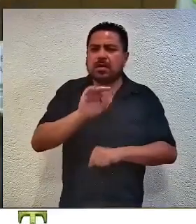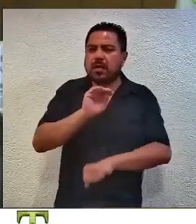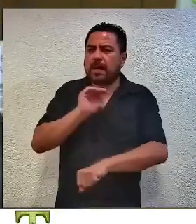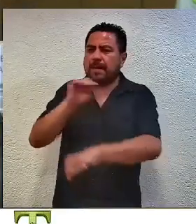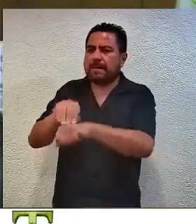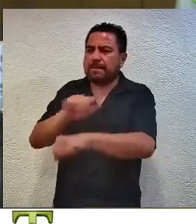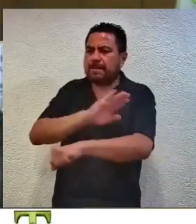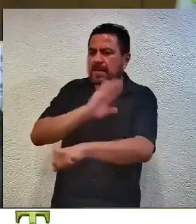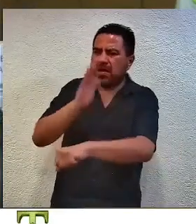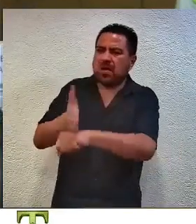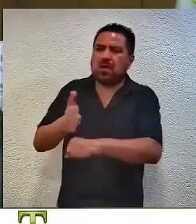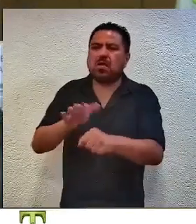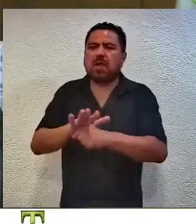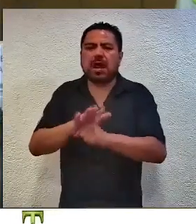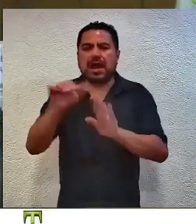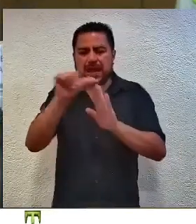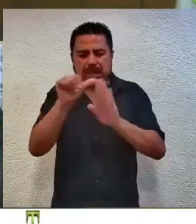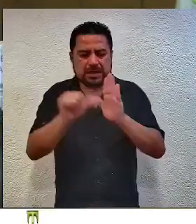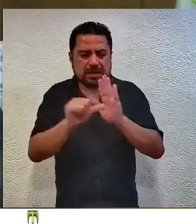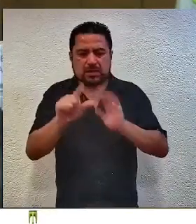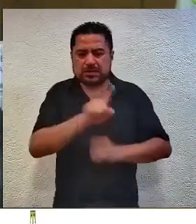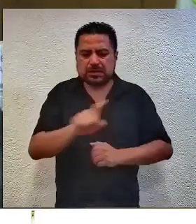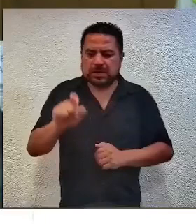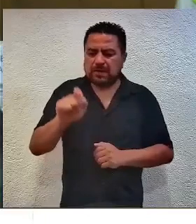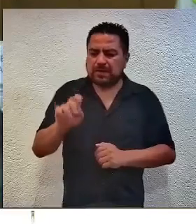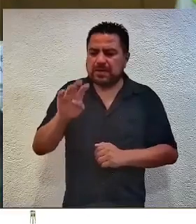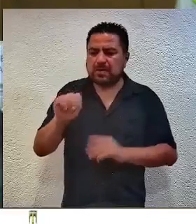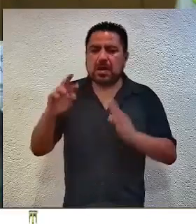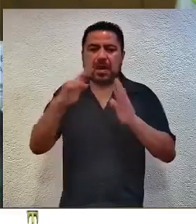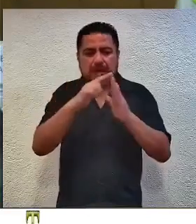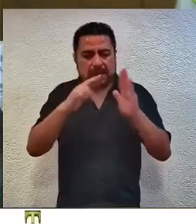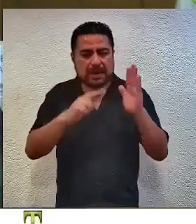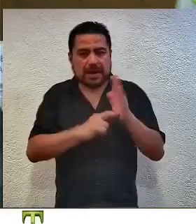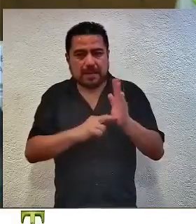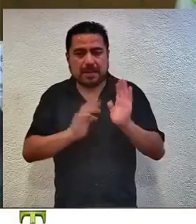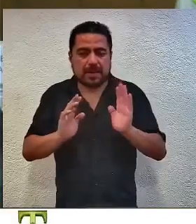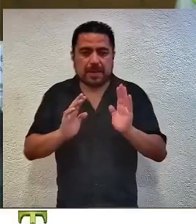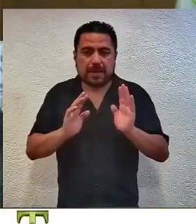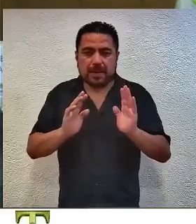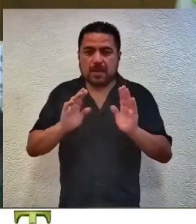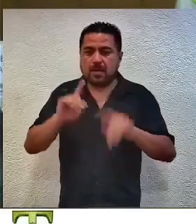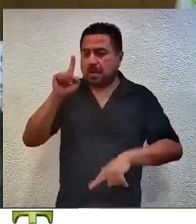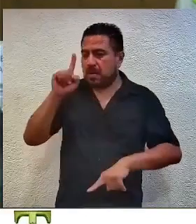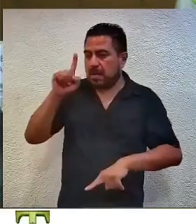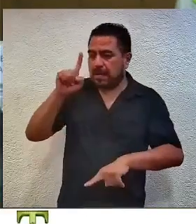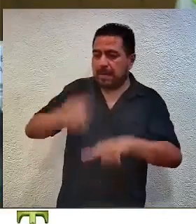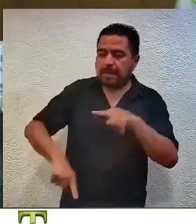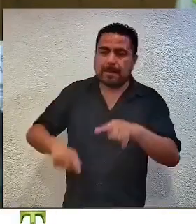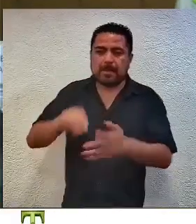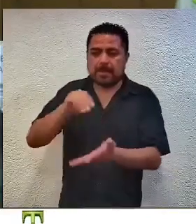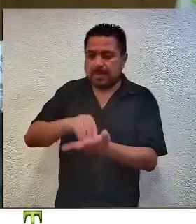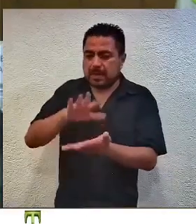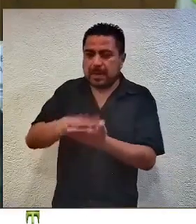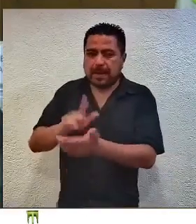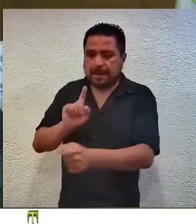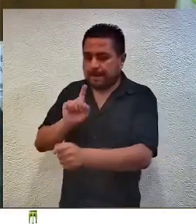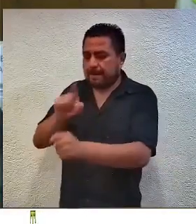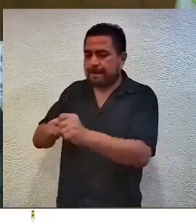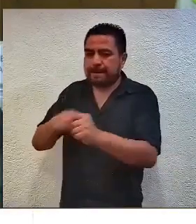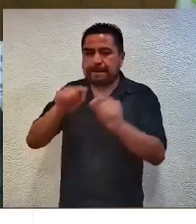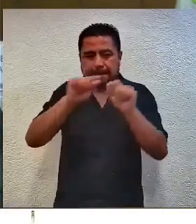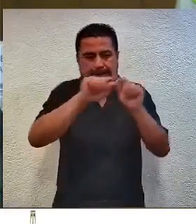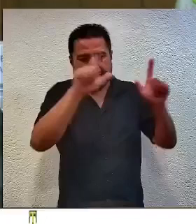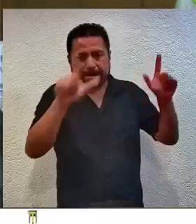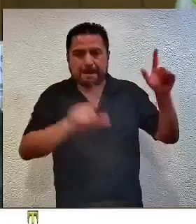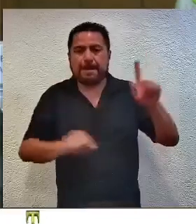sanción contenida en el artículo 129 del reglamento, esto es, la cancelación en el registro del Padrón Nacional